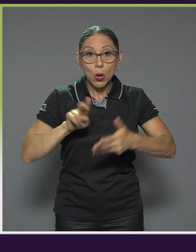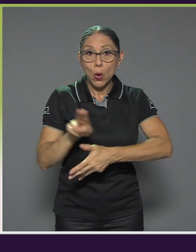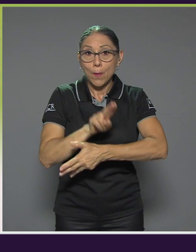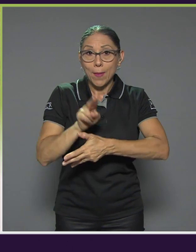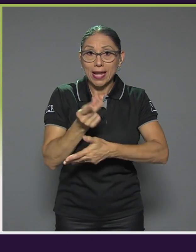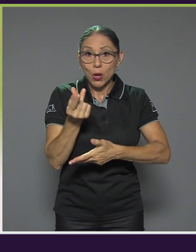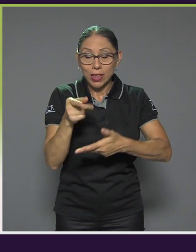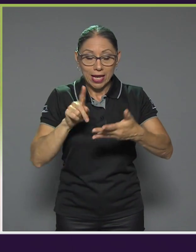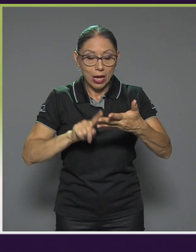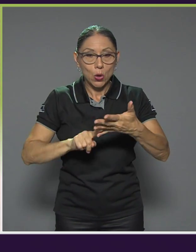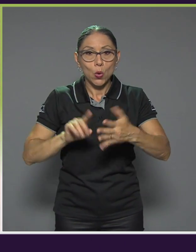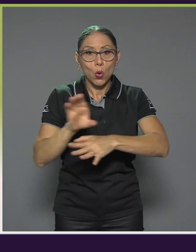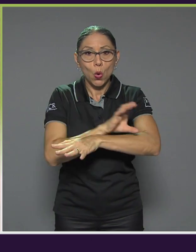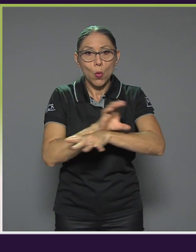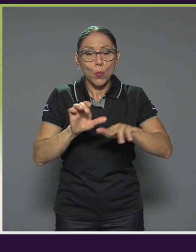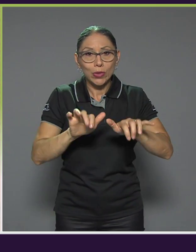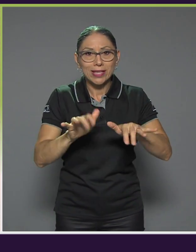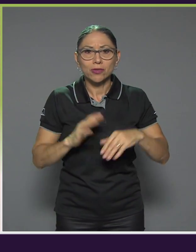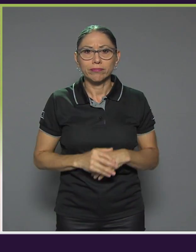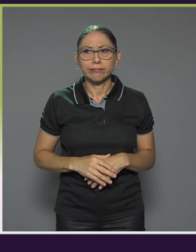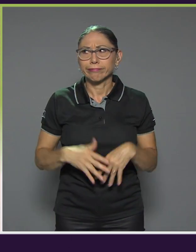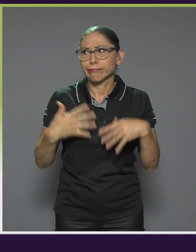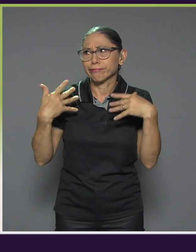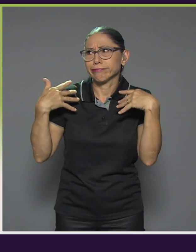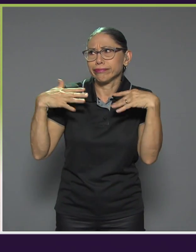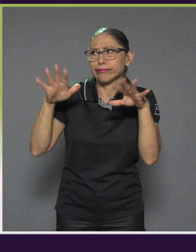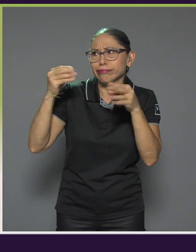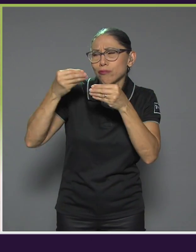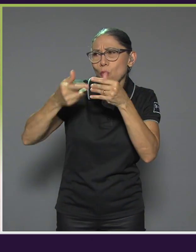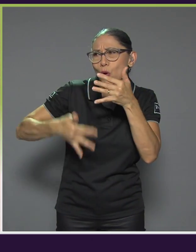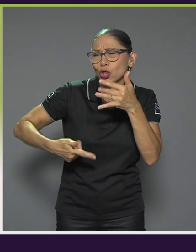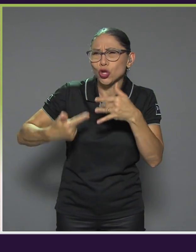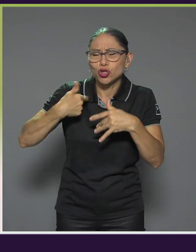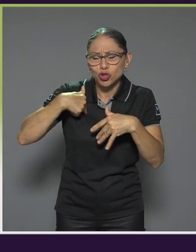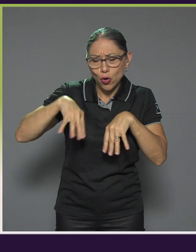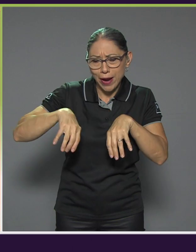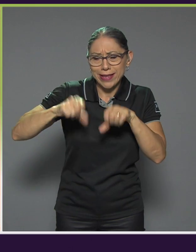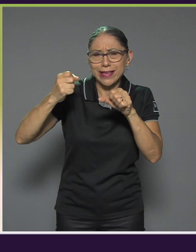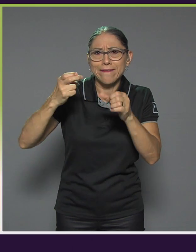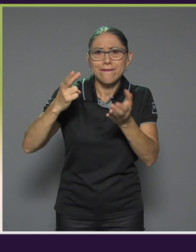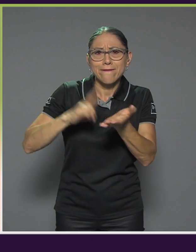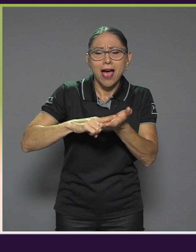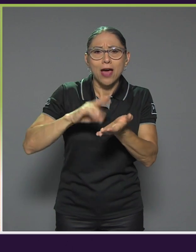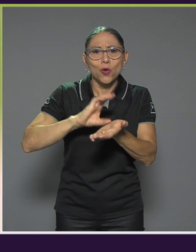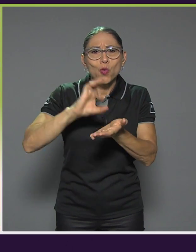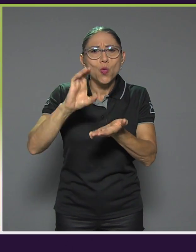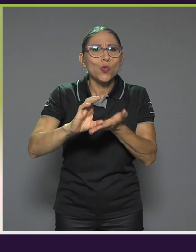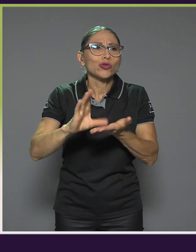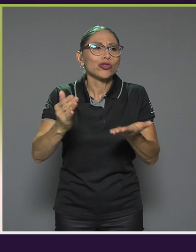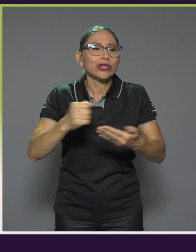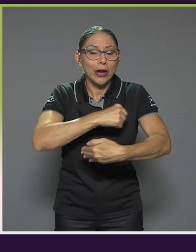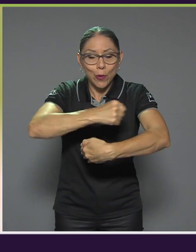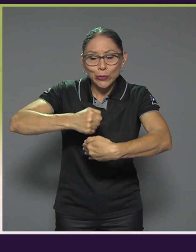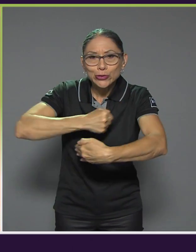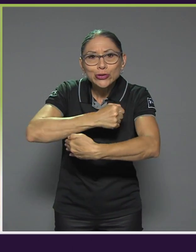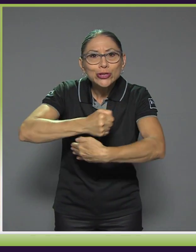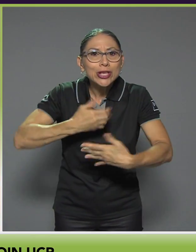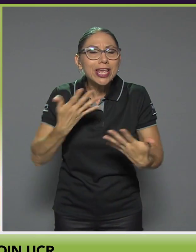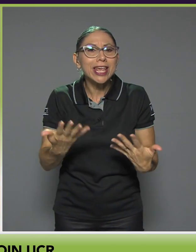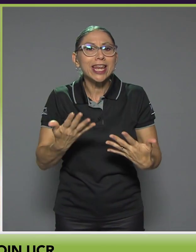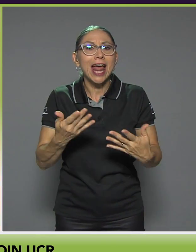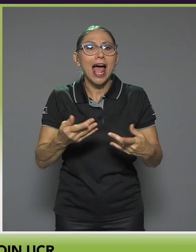computación huella montón he llevado el curso de los cursos de cocina manipulación de